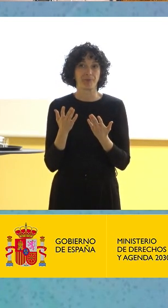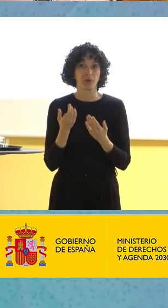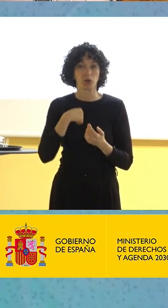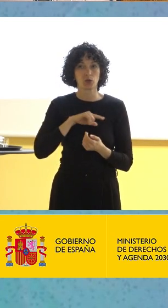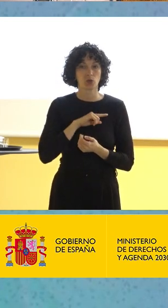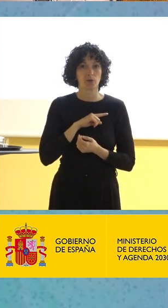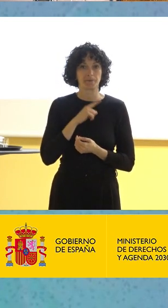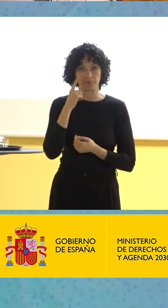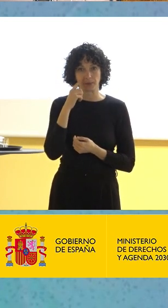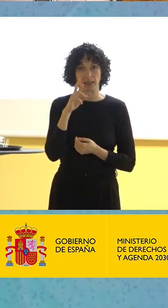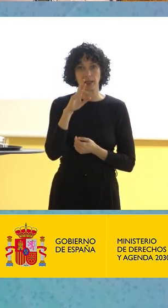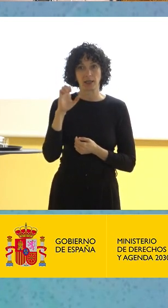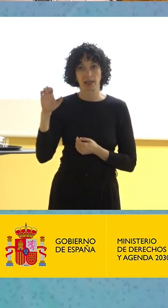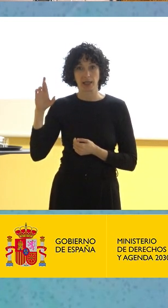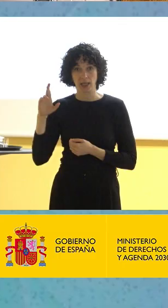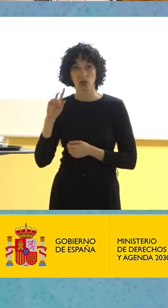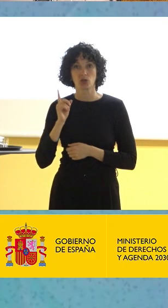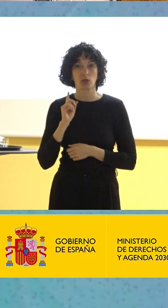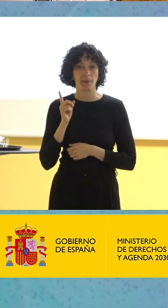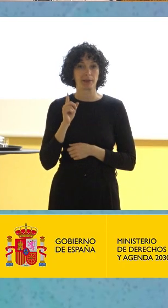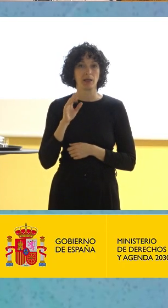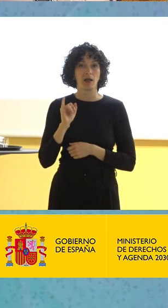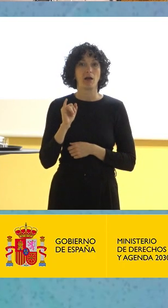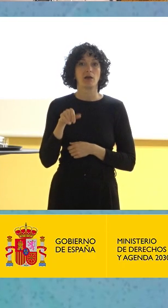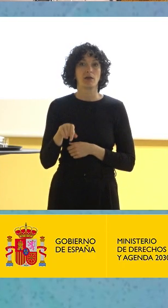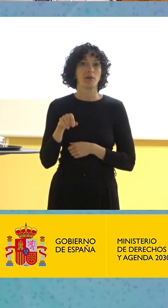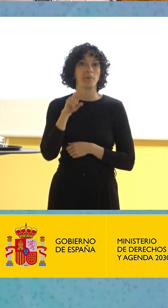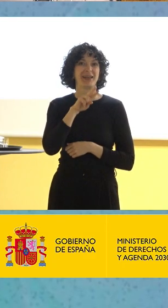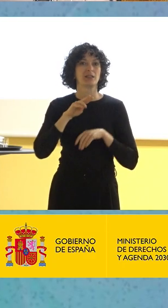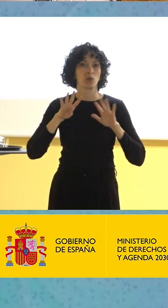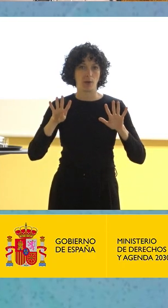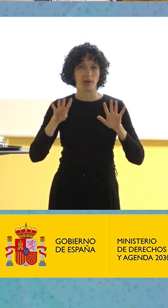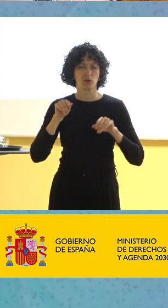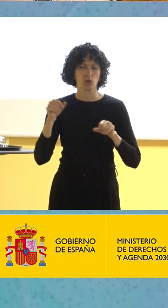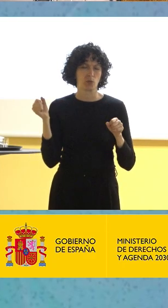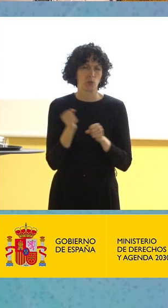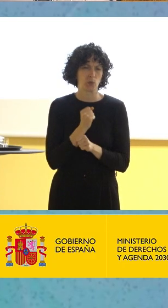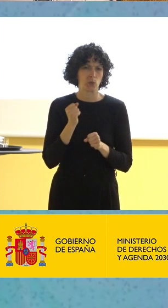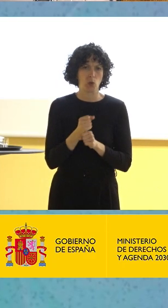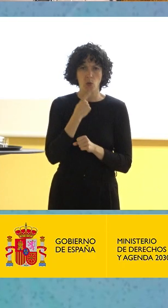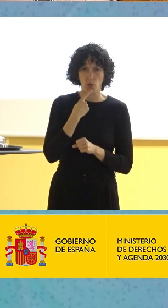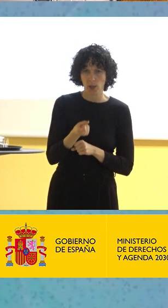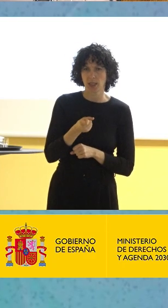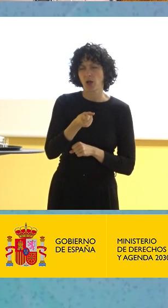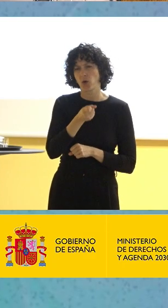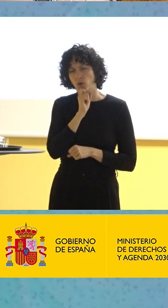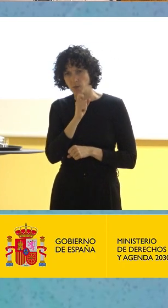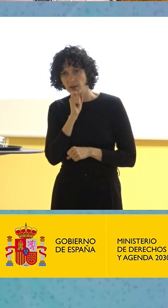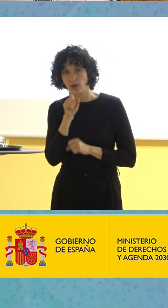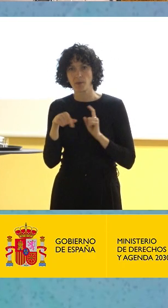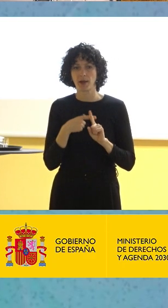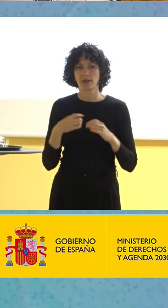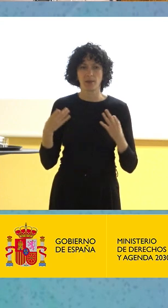visto precisamente que en el REER solo aparecen 29 entidades, es un trabajo costoso y complicado y que además debe estar muy